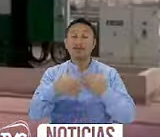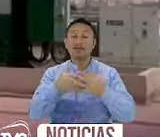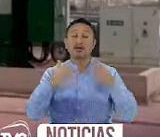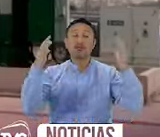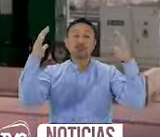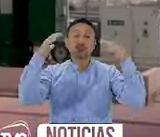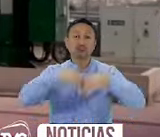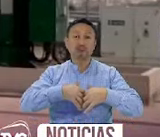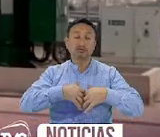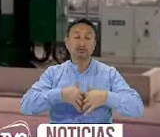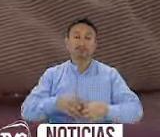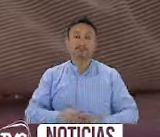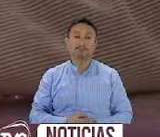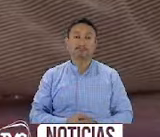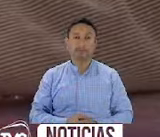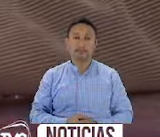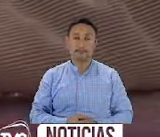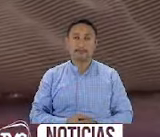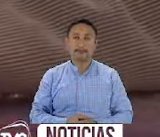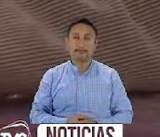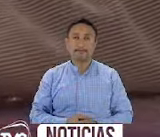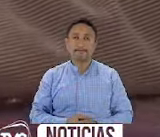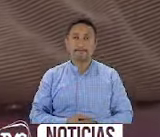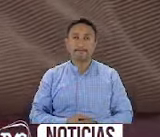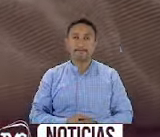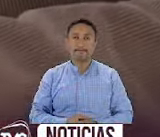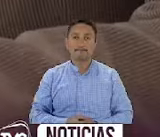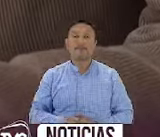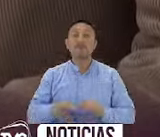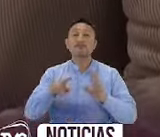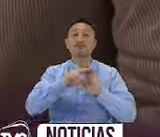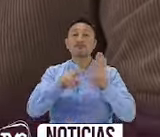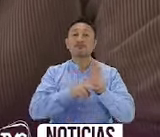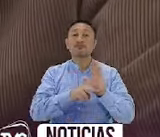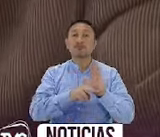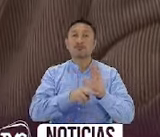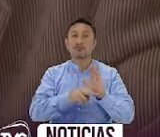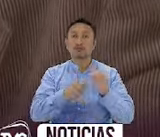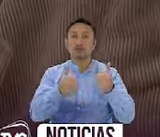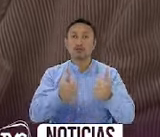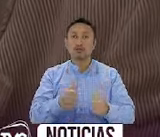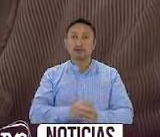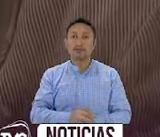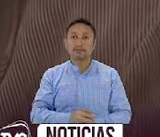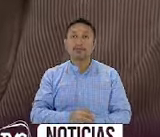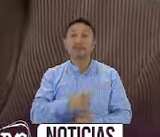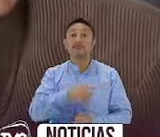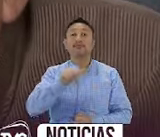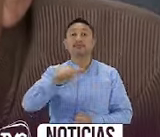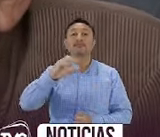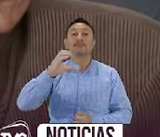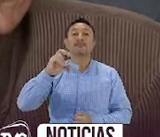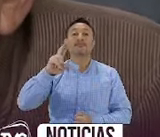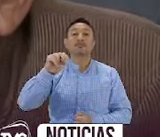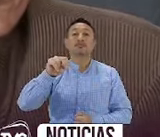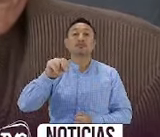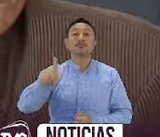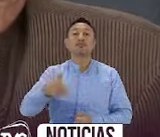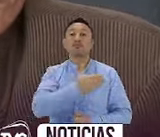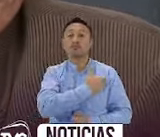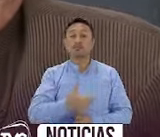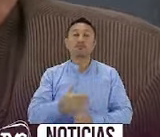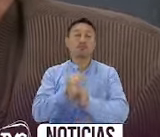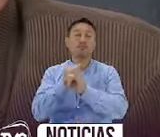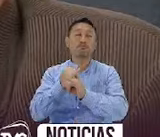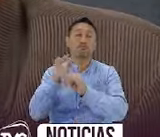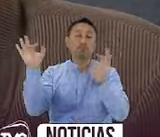la funcionaria. La medida es la adecuada, señala Marco Acuña, presidente del Colegio de Ingenieros Eléctricos y Electrónicos de